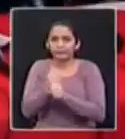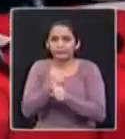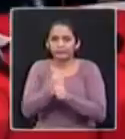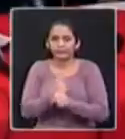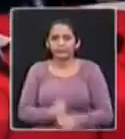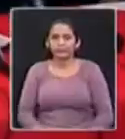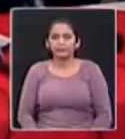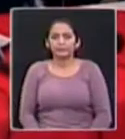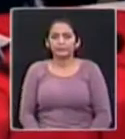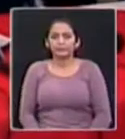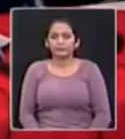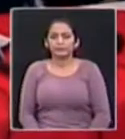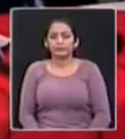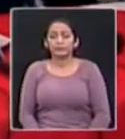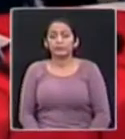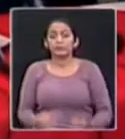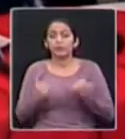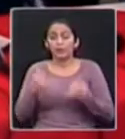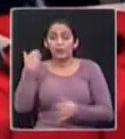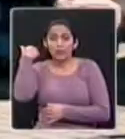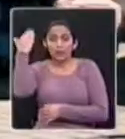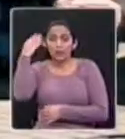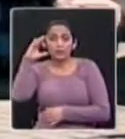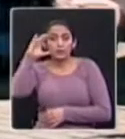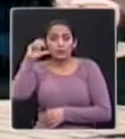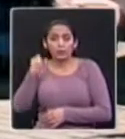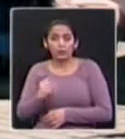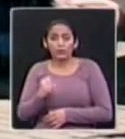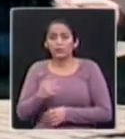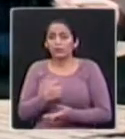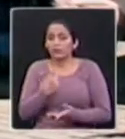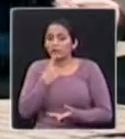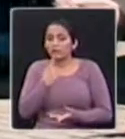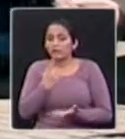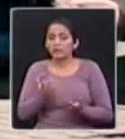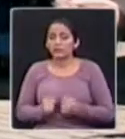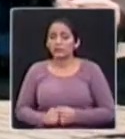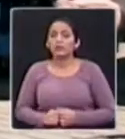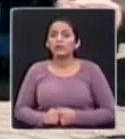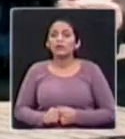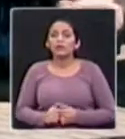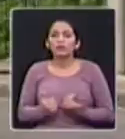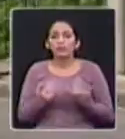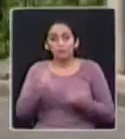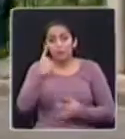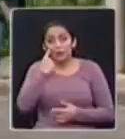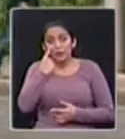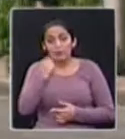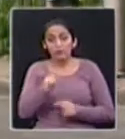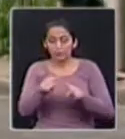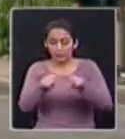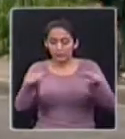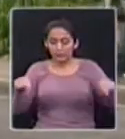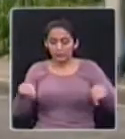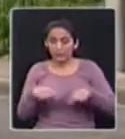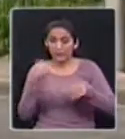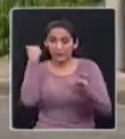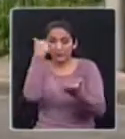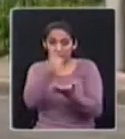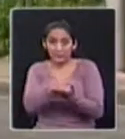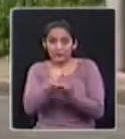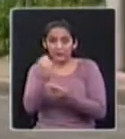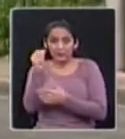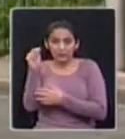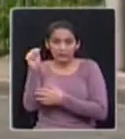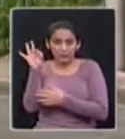El alcalde de Cuenca anunció que en las próximas horas resolverá si continúa o no el contrato para la reconstrucción de la Plaza de San Francisco. Lamentó